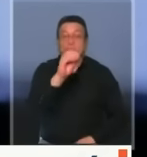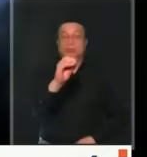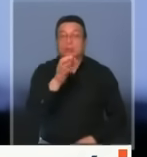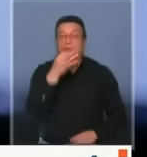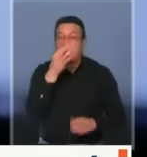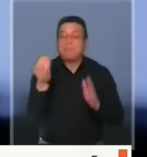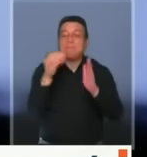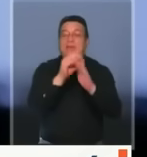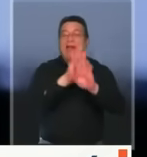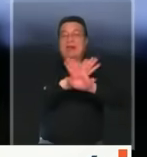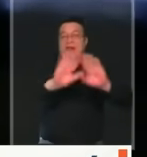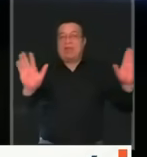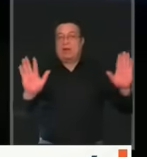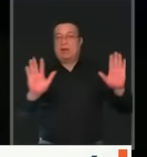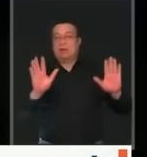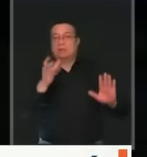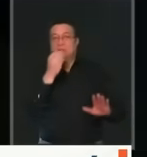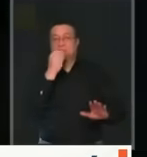más.